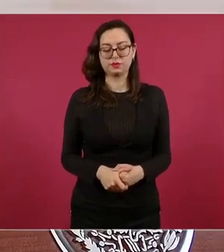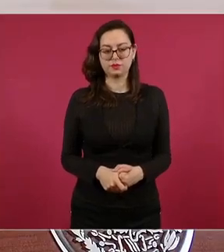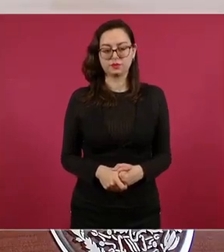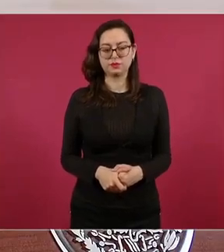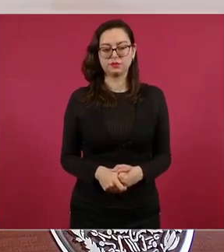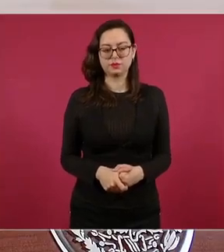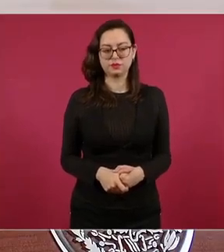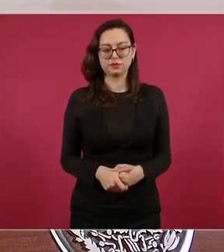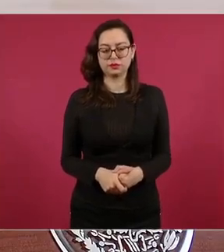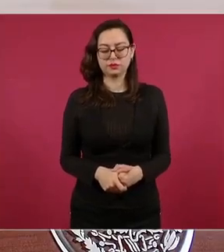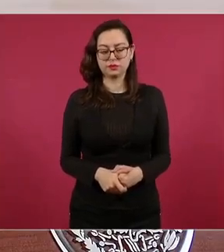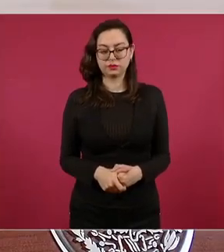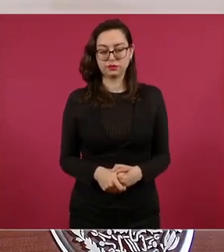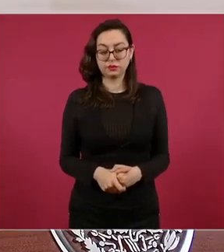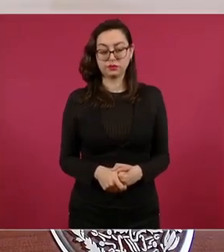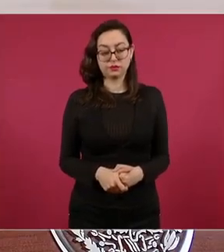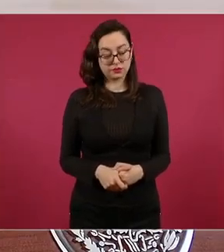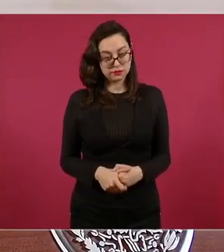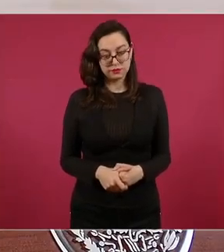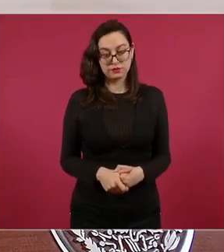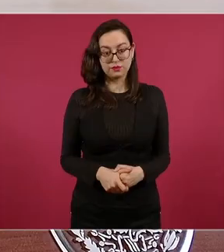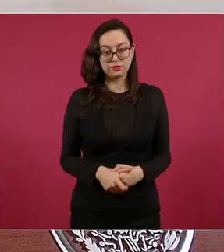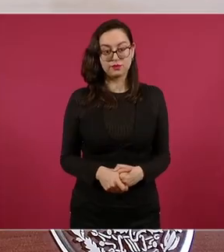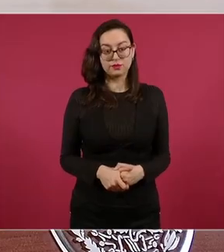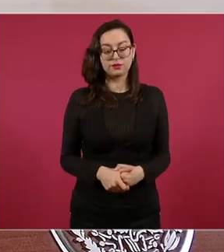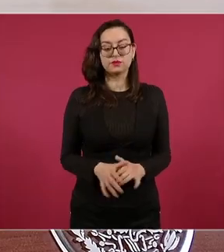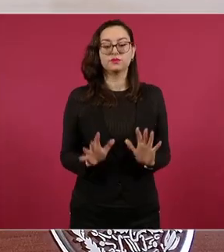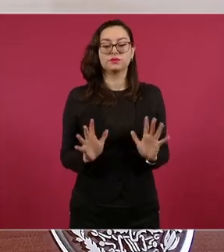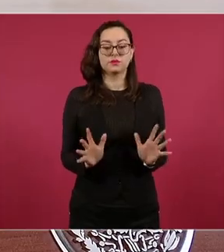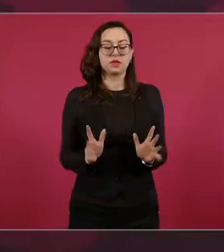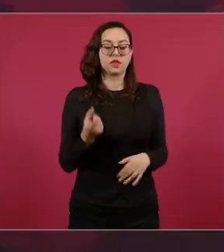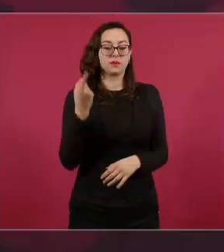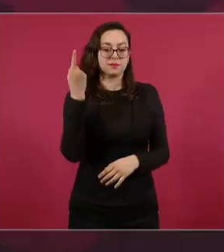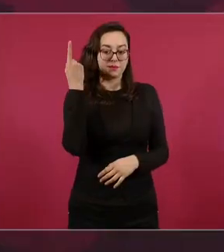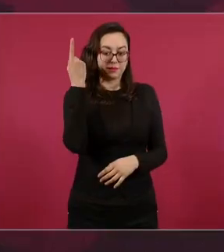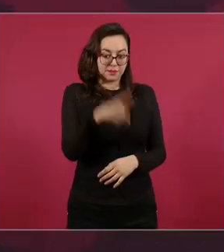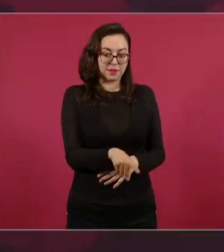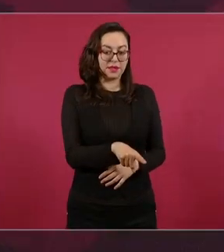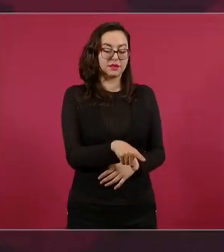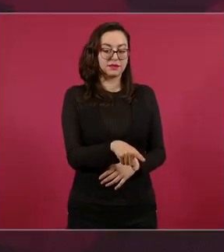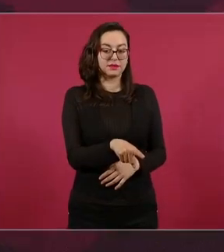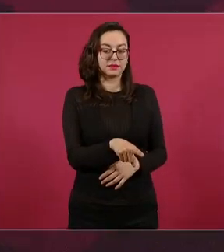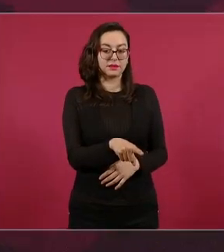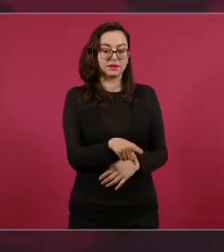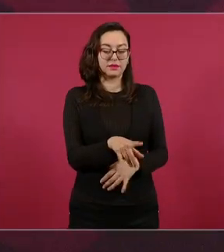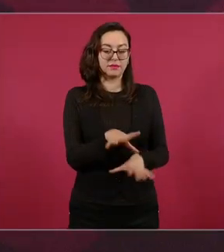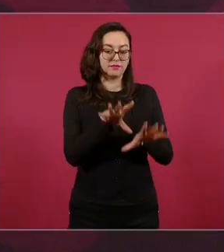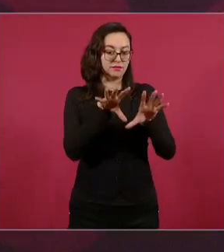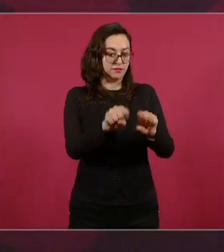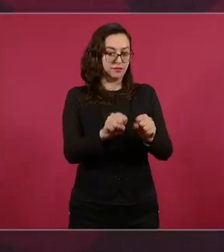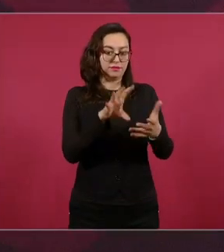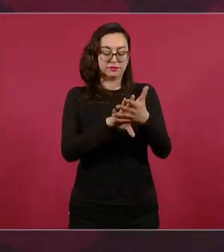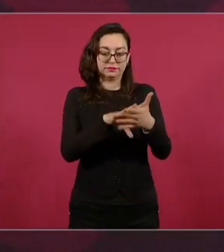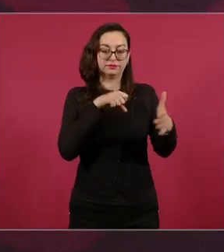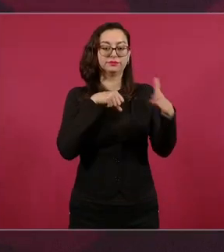tenía comisiones, ya se había dado la instrucción de que se le arraigara,